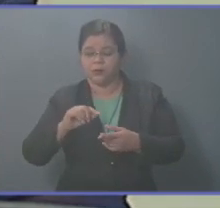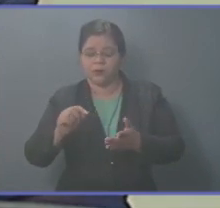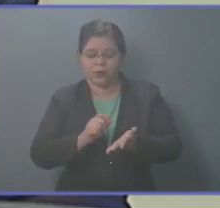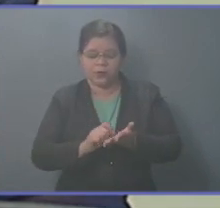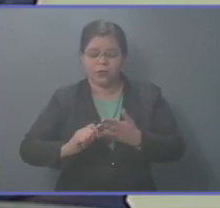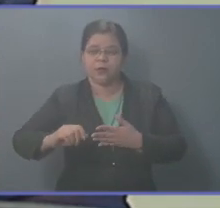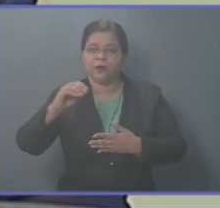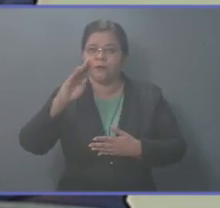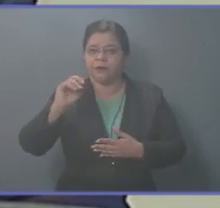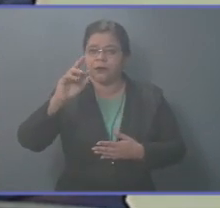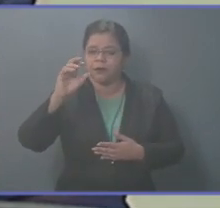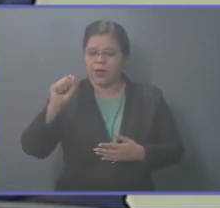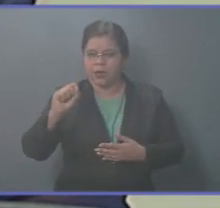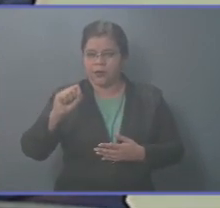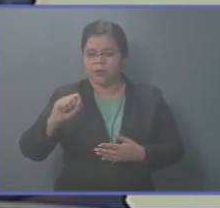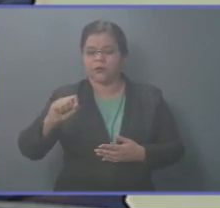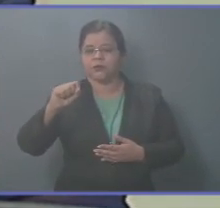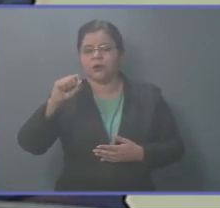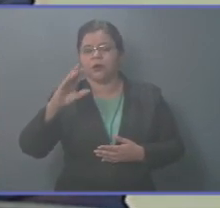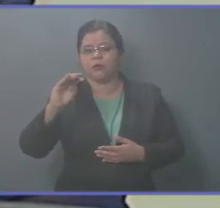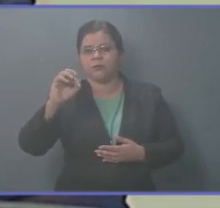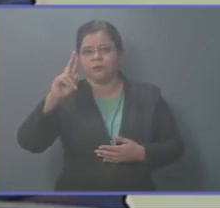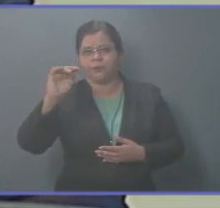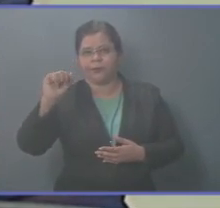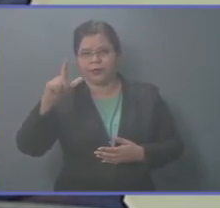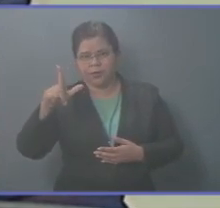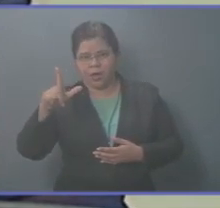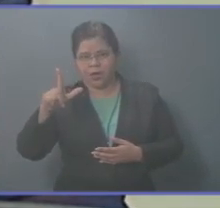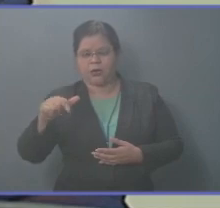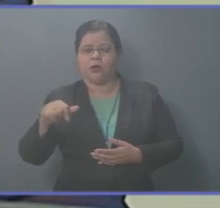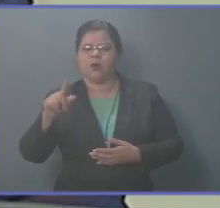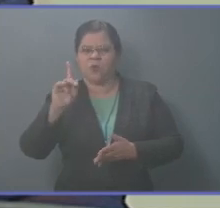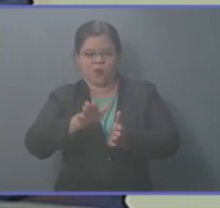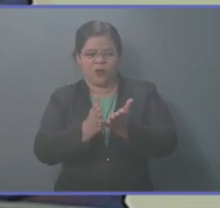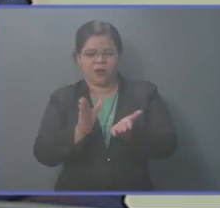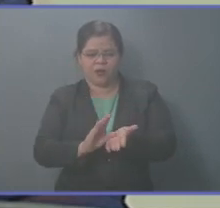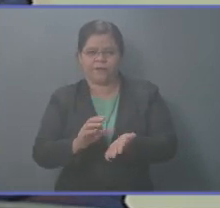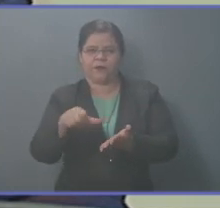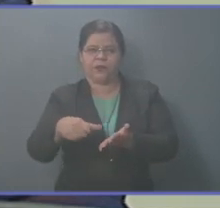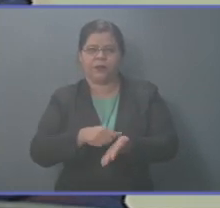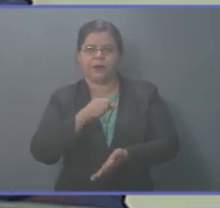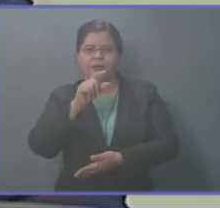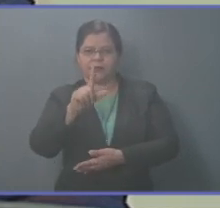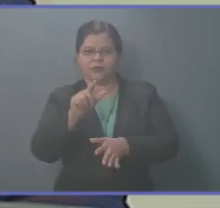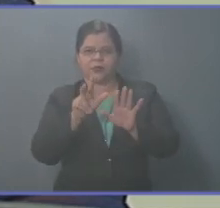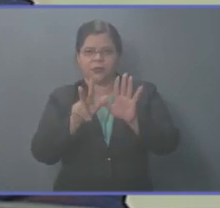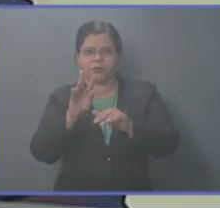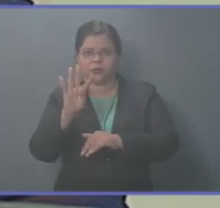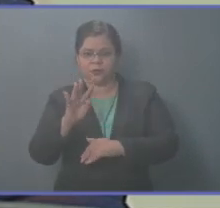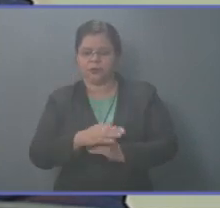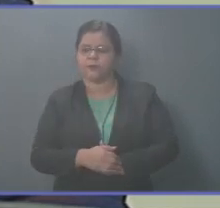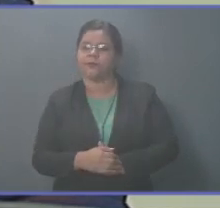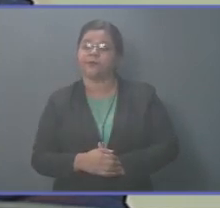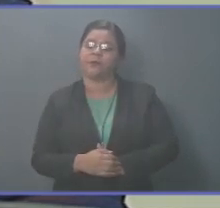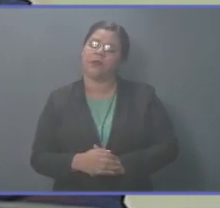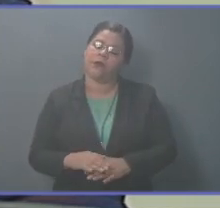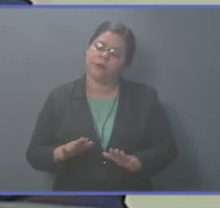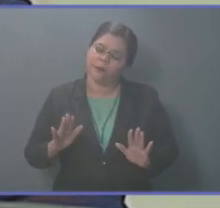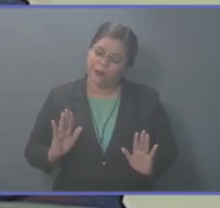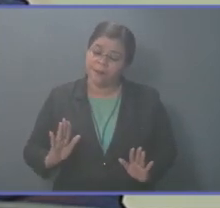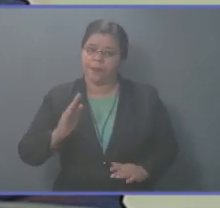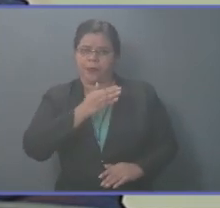El principio de proporcionalidad y los derechos fundamentales, cuarta edición, página 884. Aunque el presidente